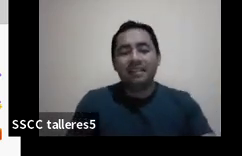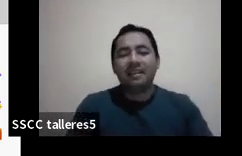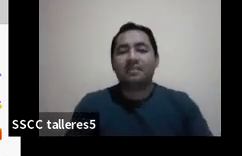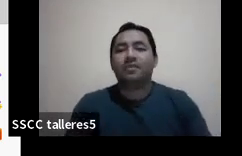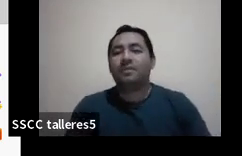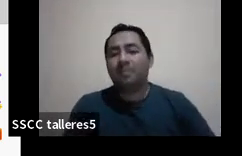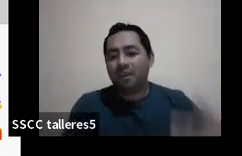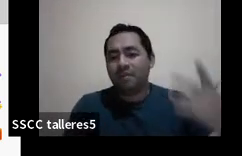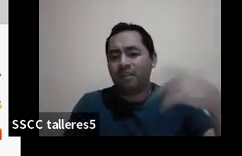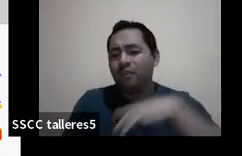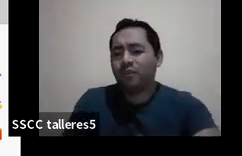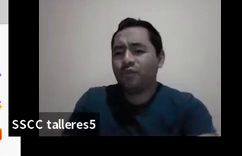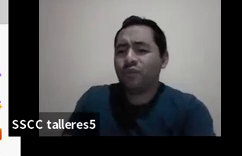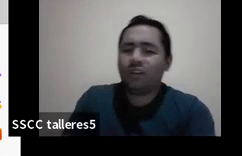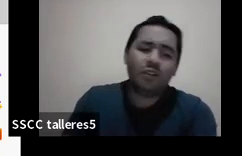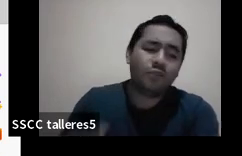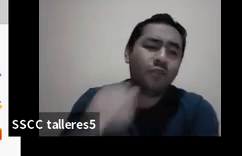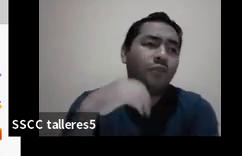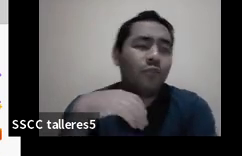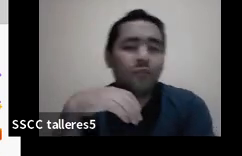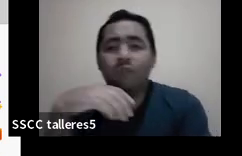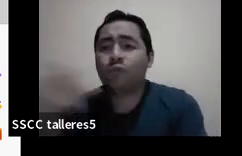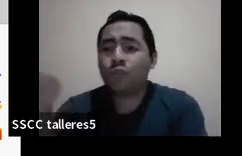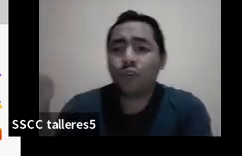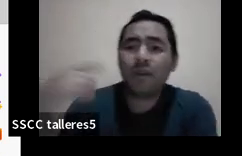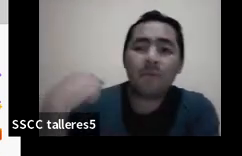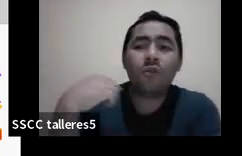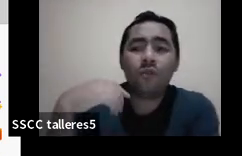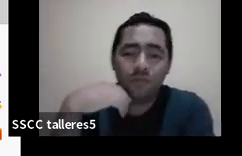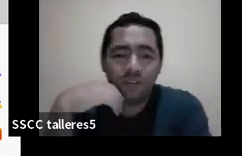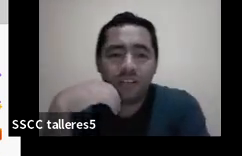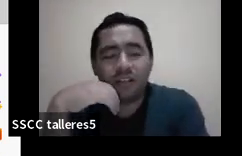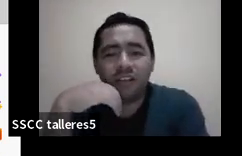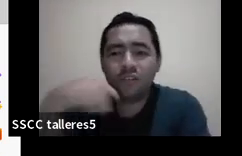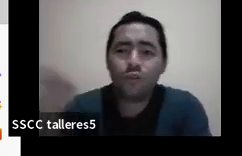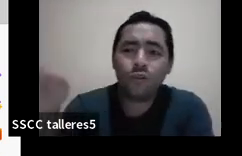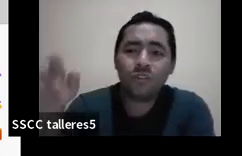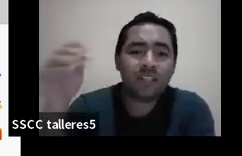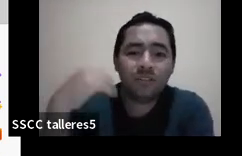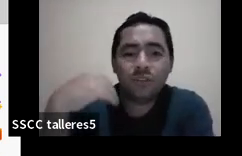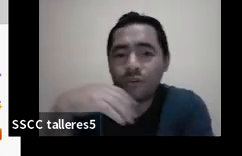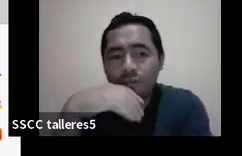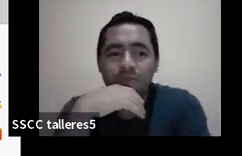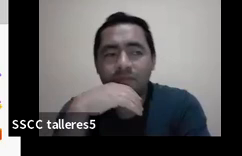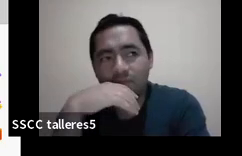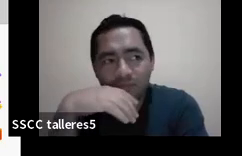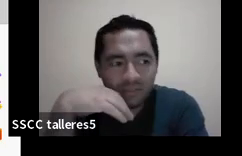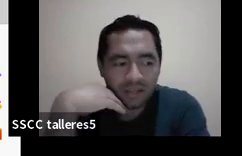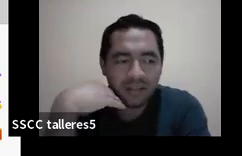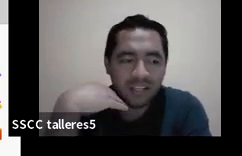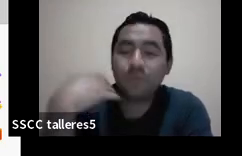características, ¿no? Siempre por ahí me han dicho, profesor, un sordo me habló. ¿es sordo? ¿Se está haciendo el